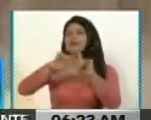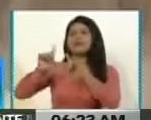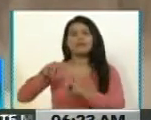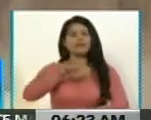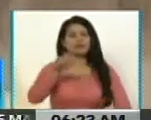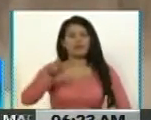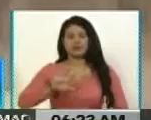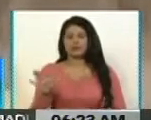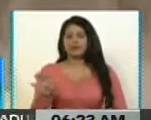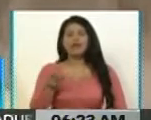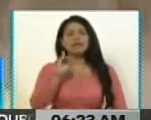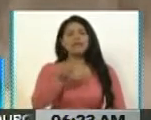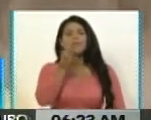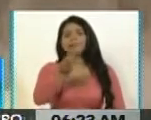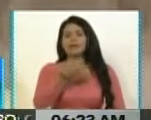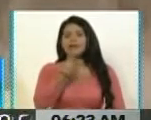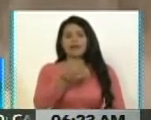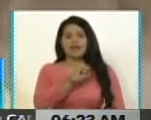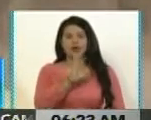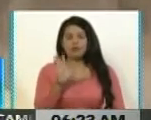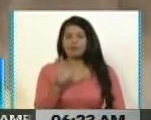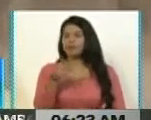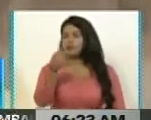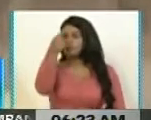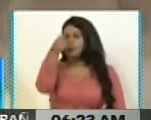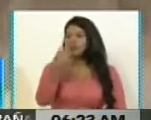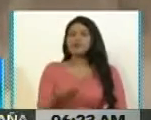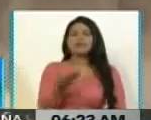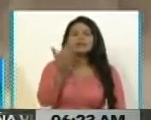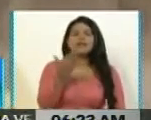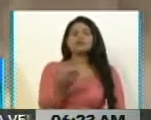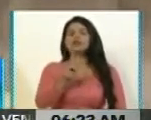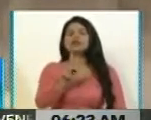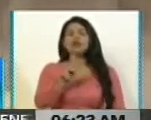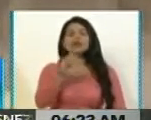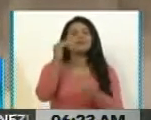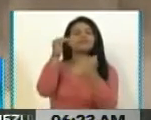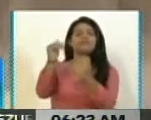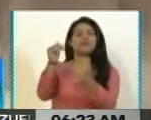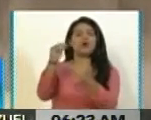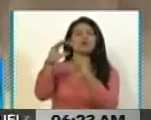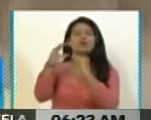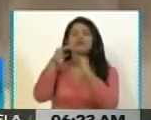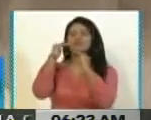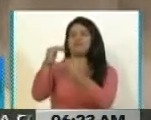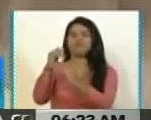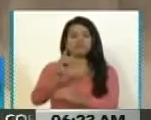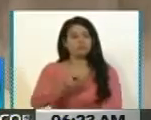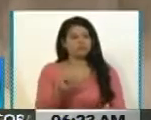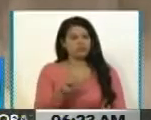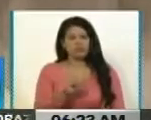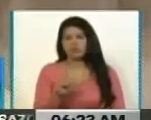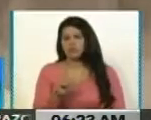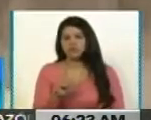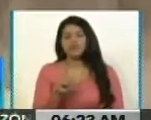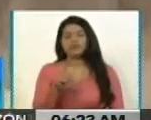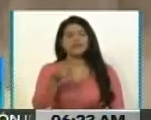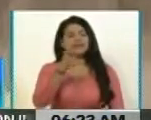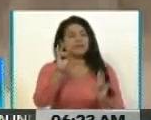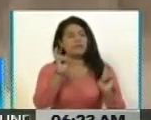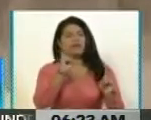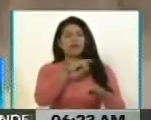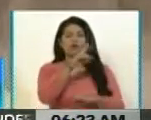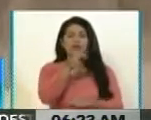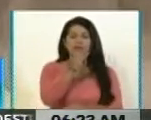que decir que es importante no limitar la comunicación al hecho noticioso o